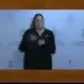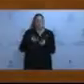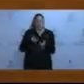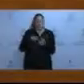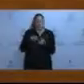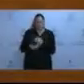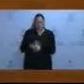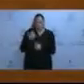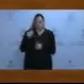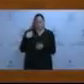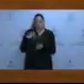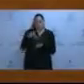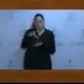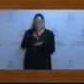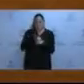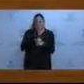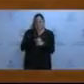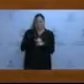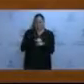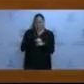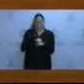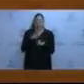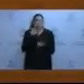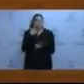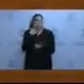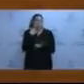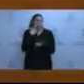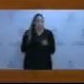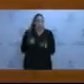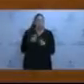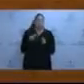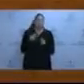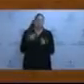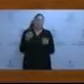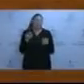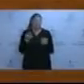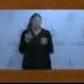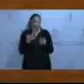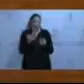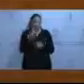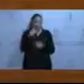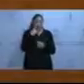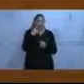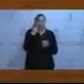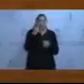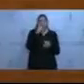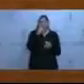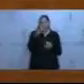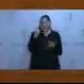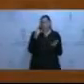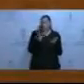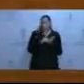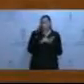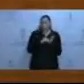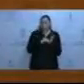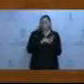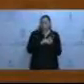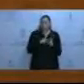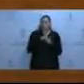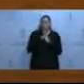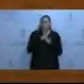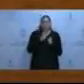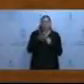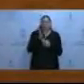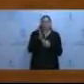anteriores recogidos con anterioridad y plantearnos en qué hemos mejorado. Y vemos que en el año 2000, en una comunicación presentada a un congreso de una sociedad